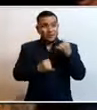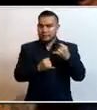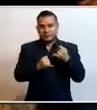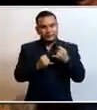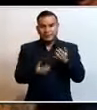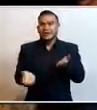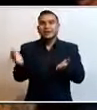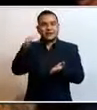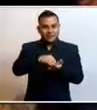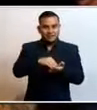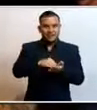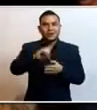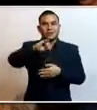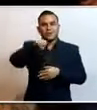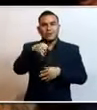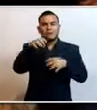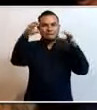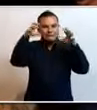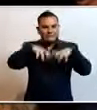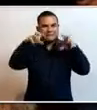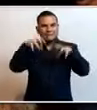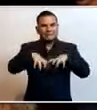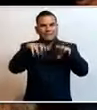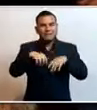reanude el jueves.